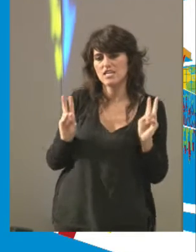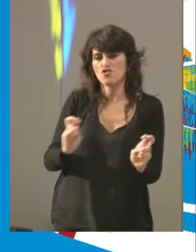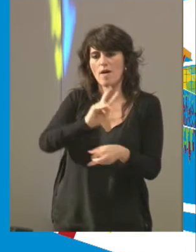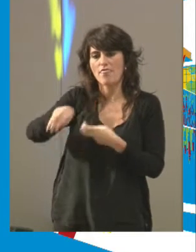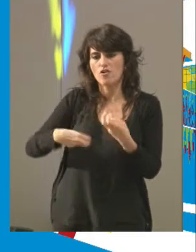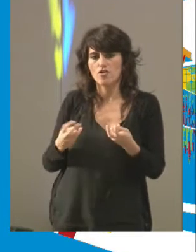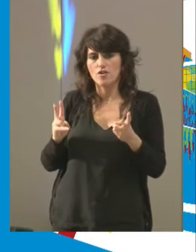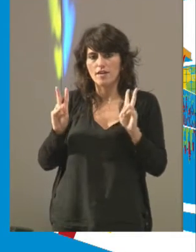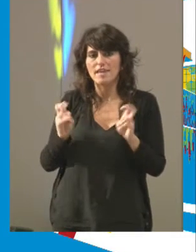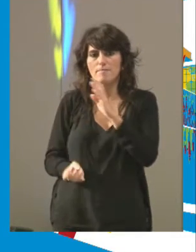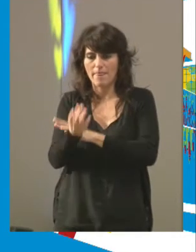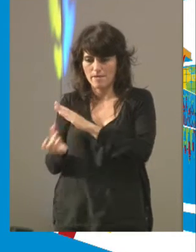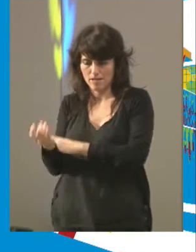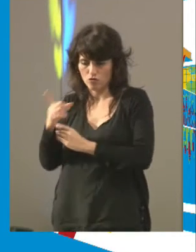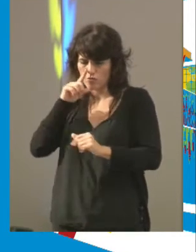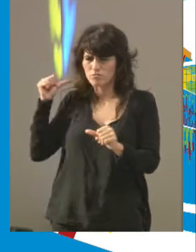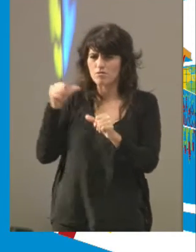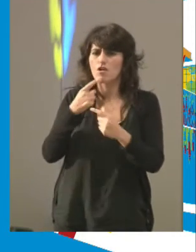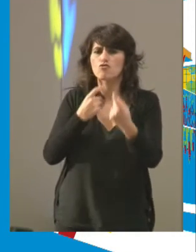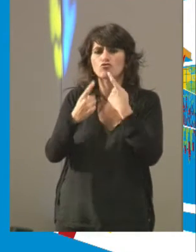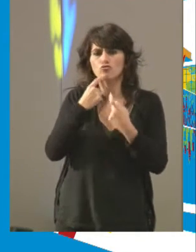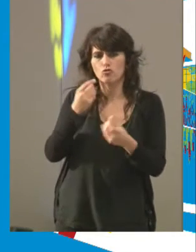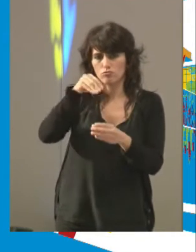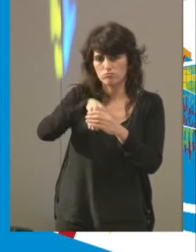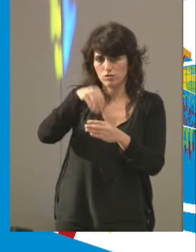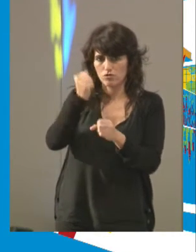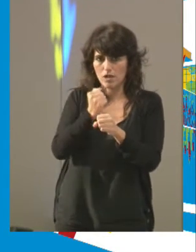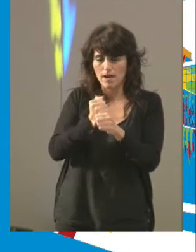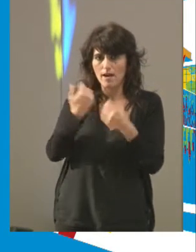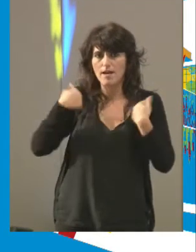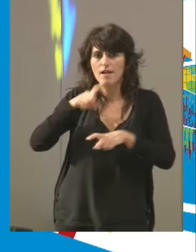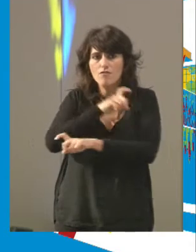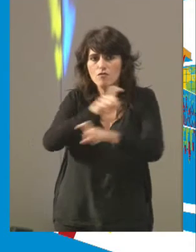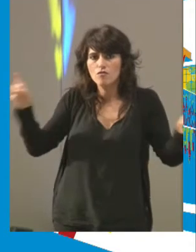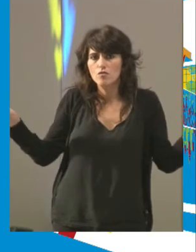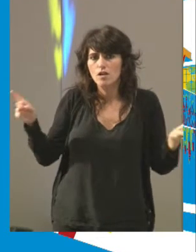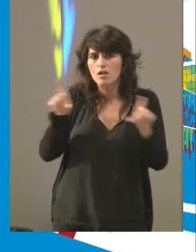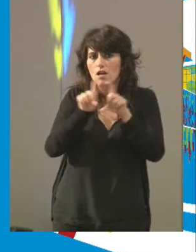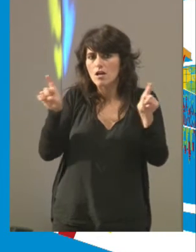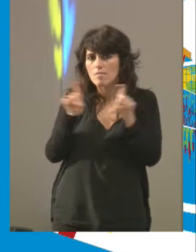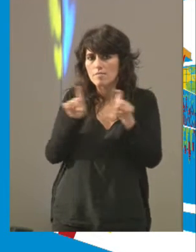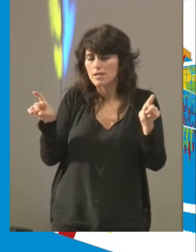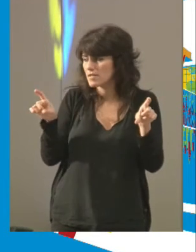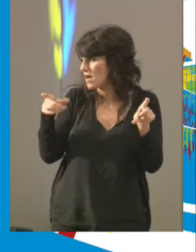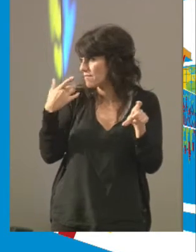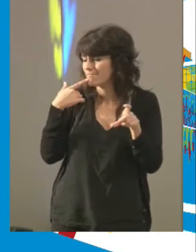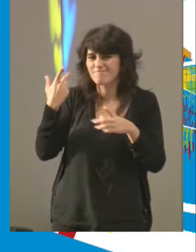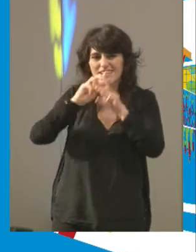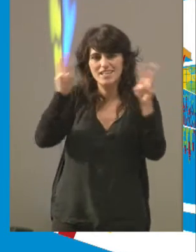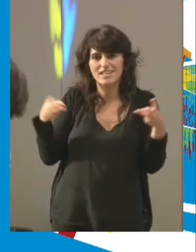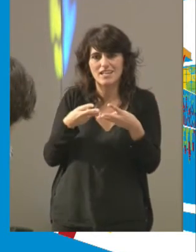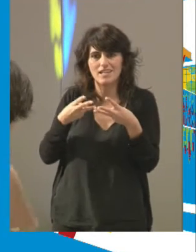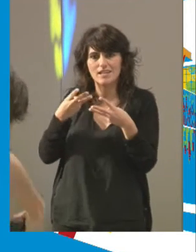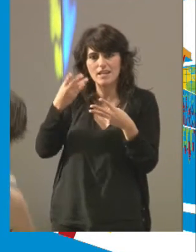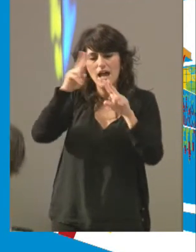emprendimiento. Tras unos años como consultor, Antonio fundó Cierzo Development, una startup dedicada al rastreo de información en Internet y analítica